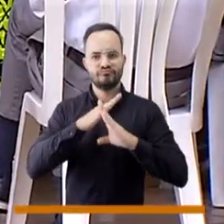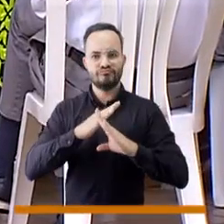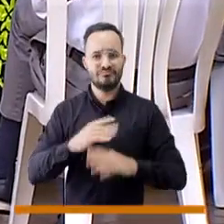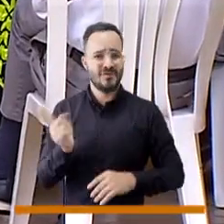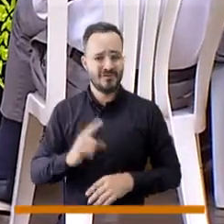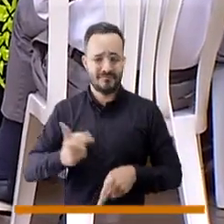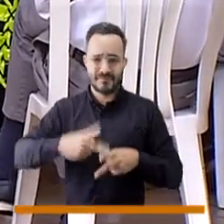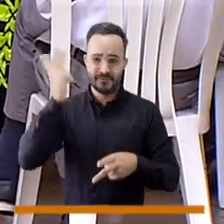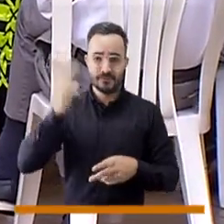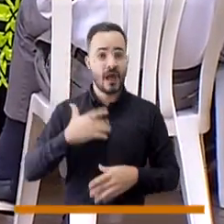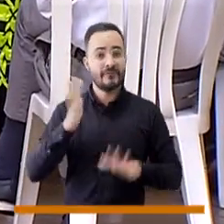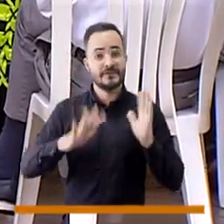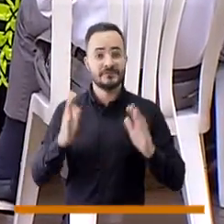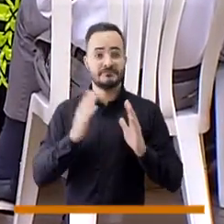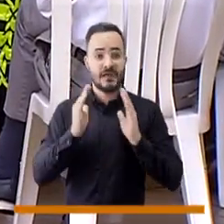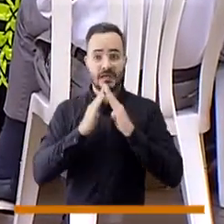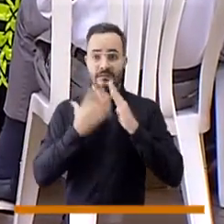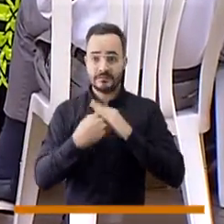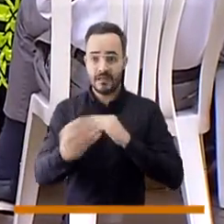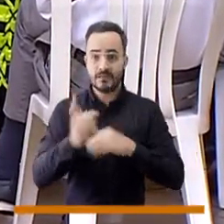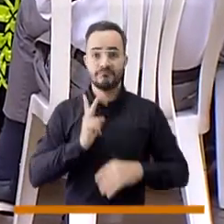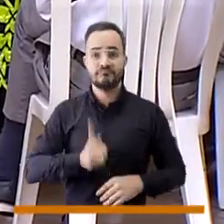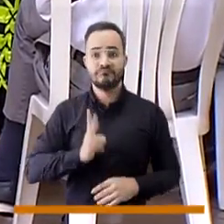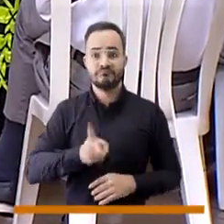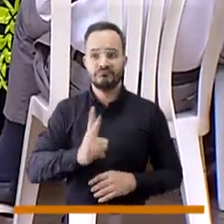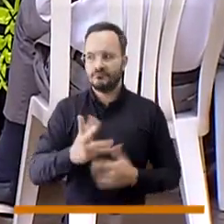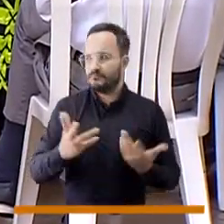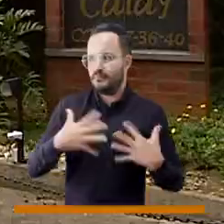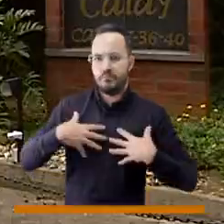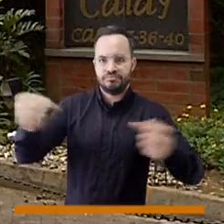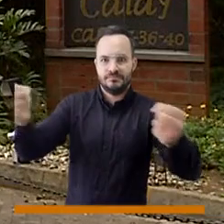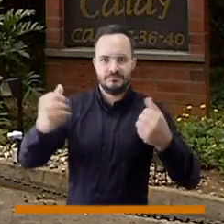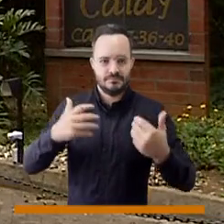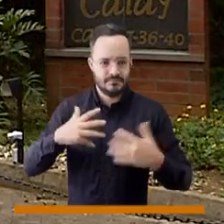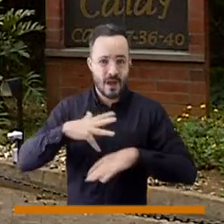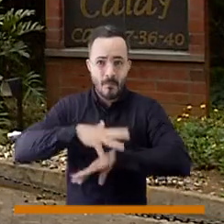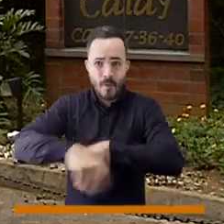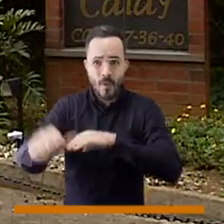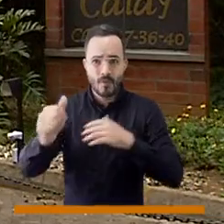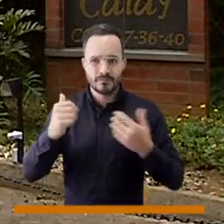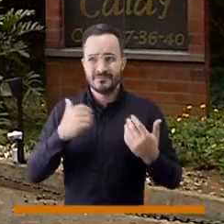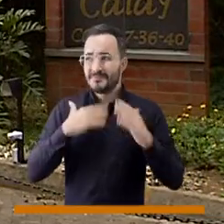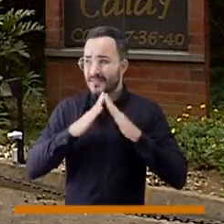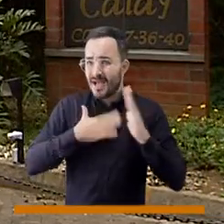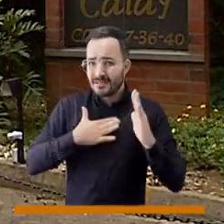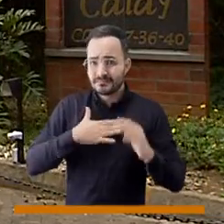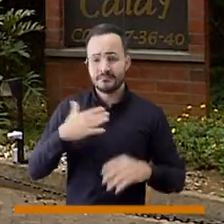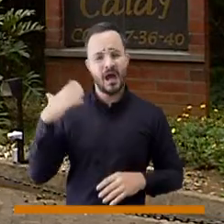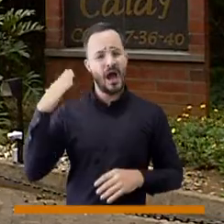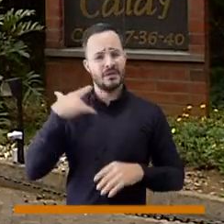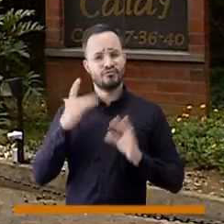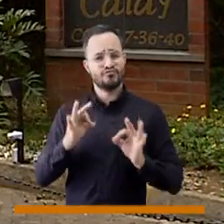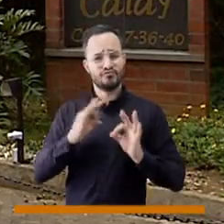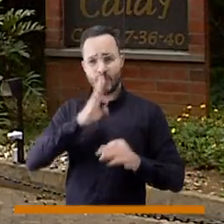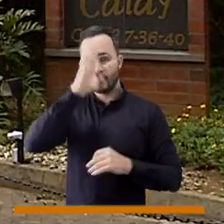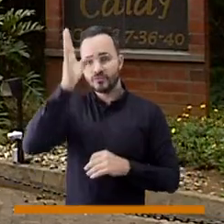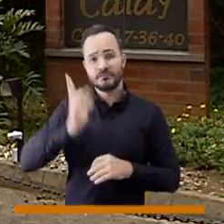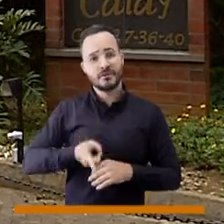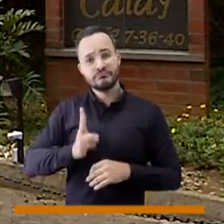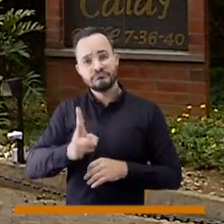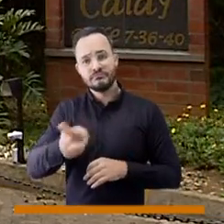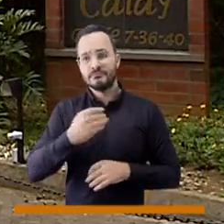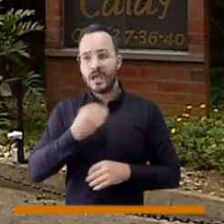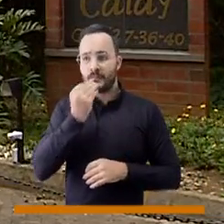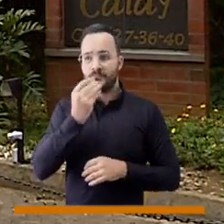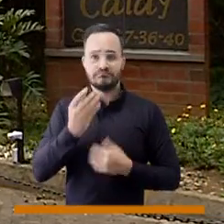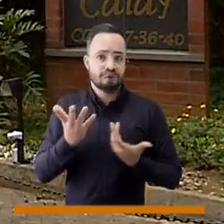propietarios los han atracado cuando salen a caminar. Ya la gente le da miedo salir caminando hacia el Parque Lleras, que lo hacía con mucho gusto para ir